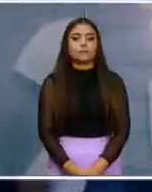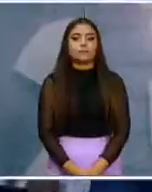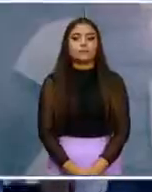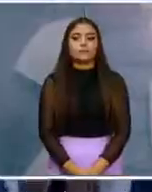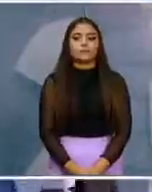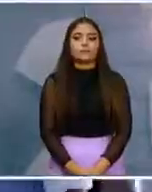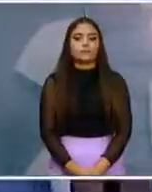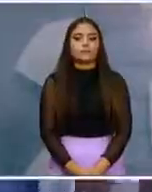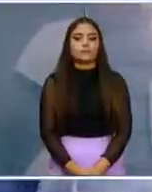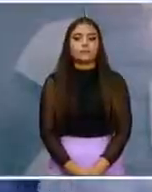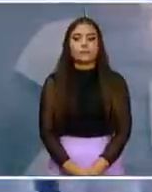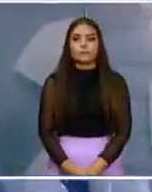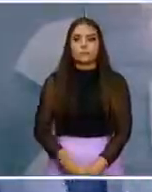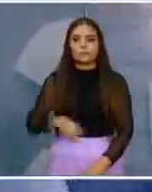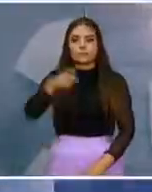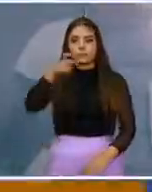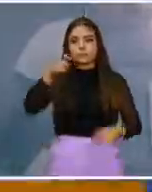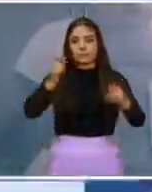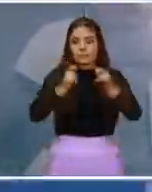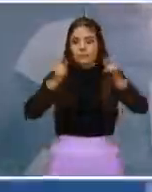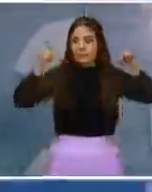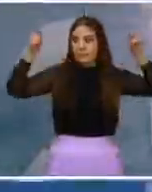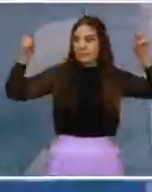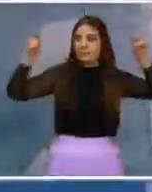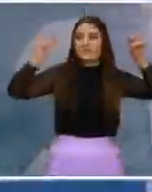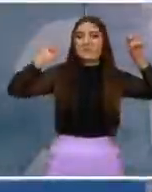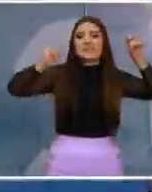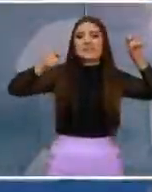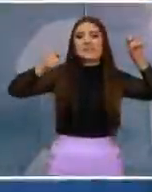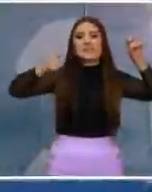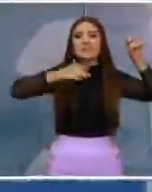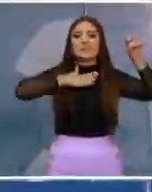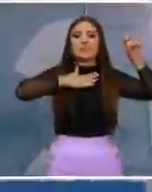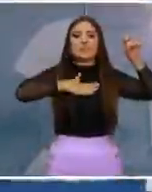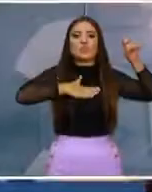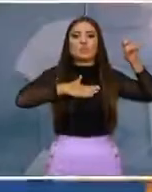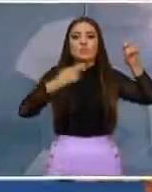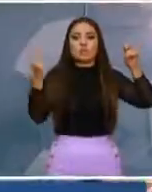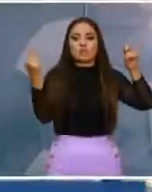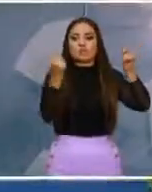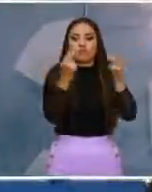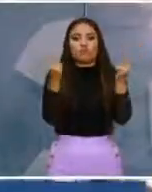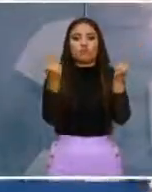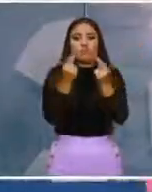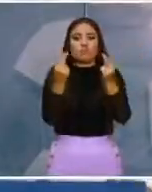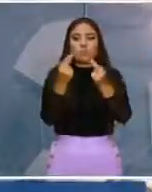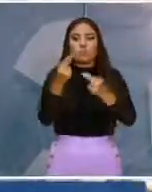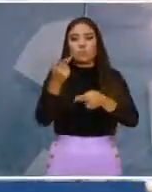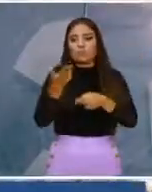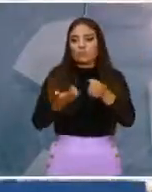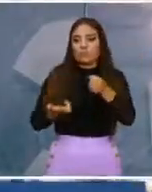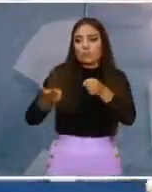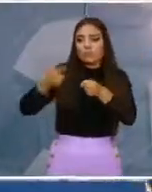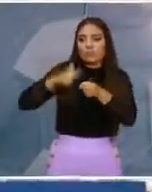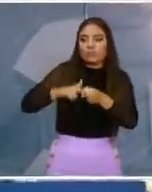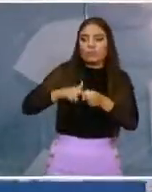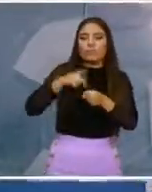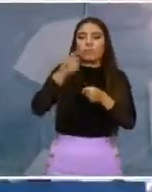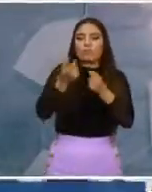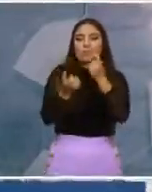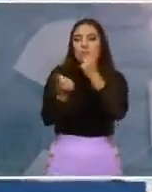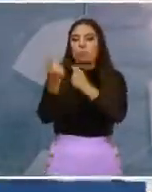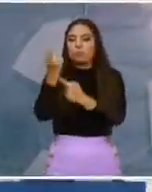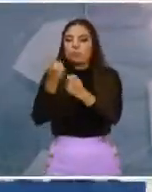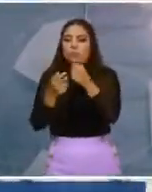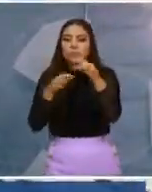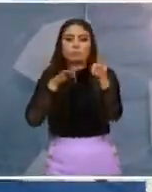Portando pancartas con demandas de justicia y por un servicio social seguro, médicos, pasantes y alumnos de las facultades de medicina de